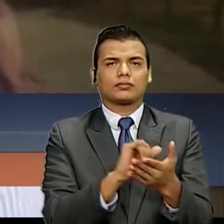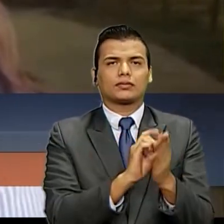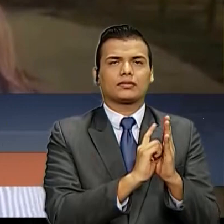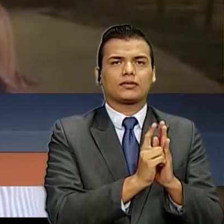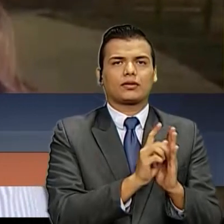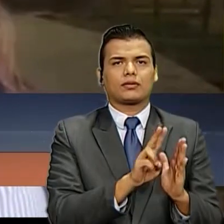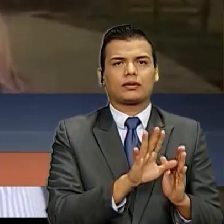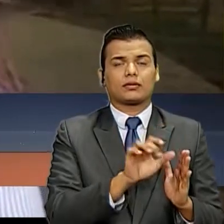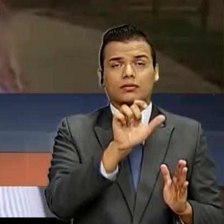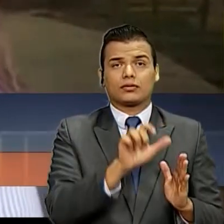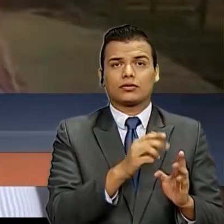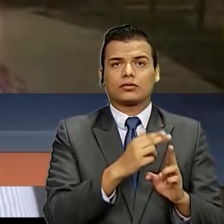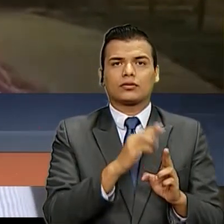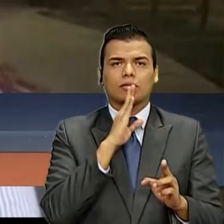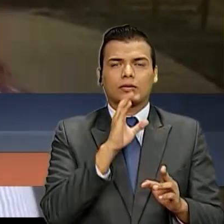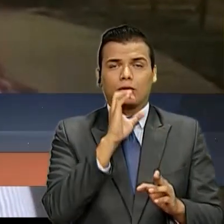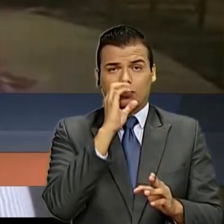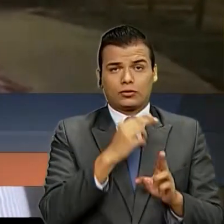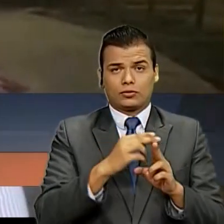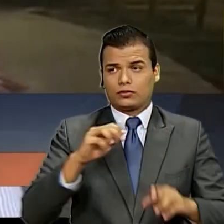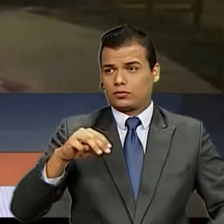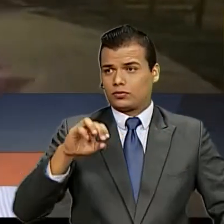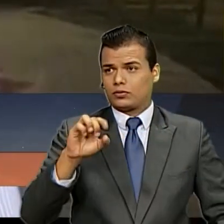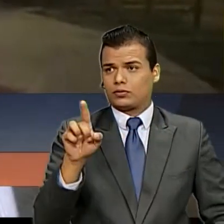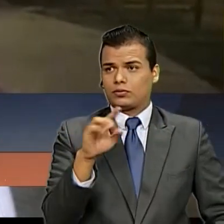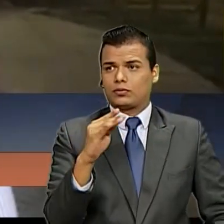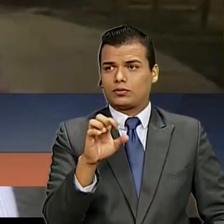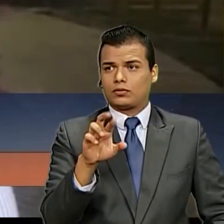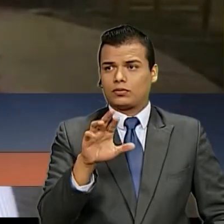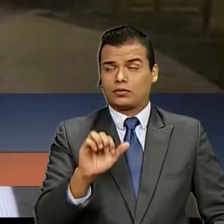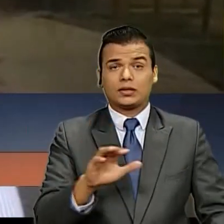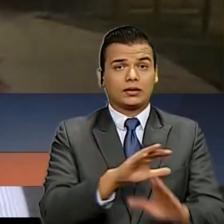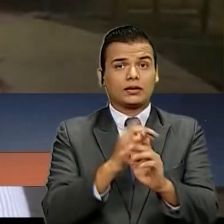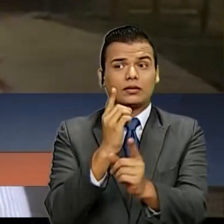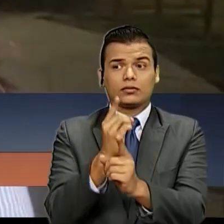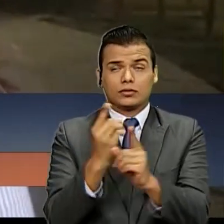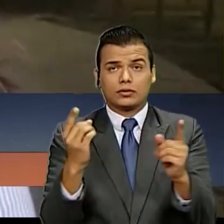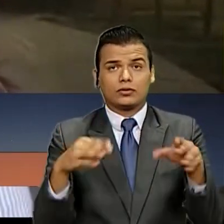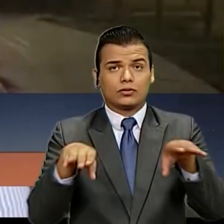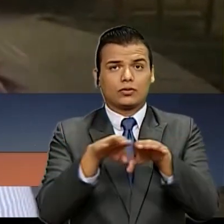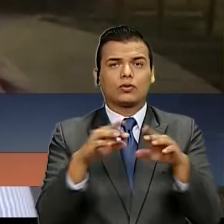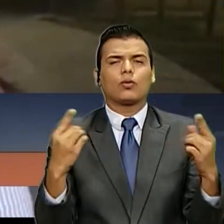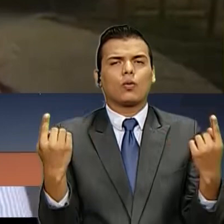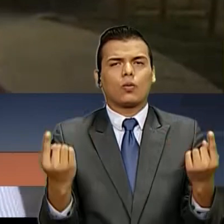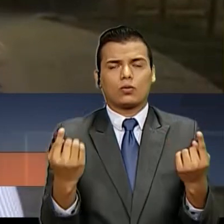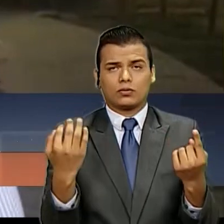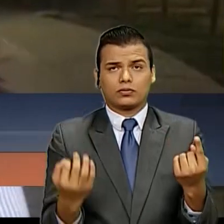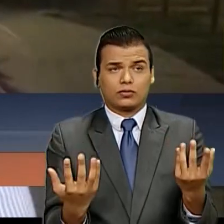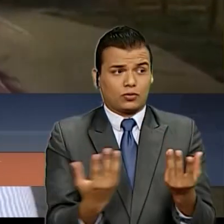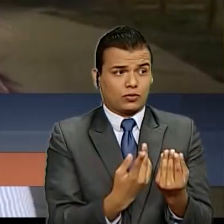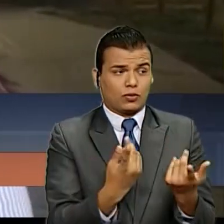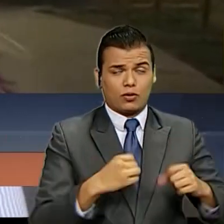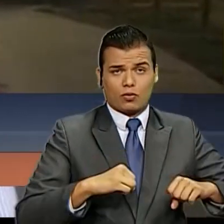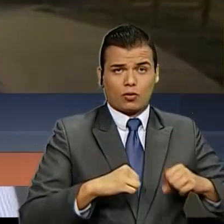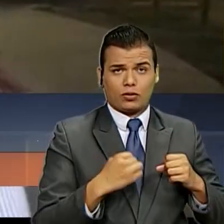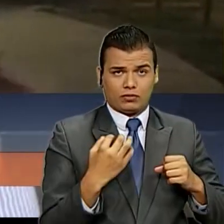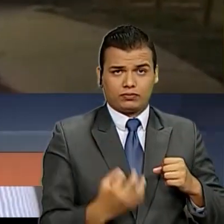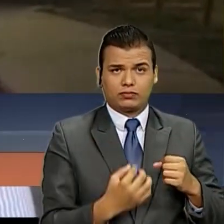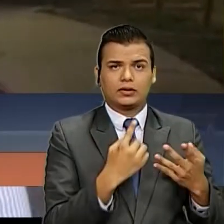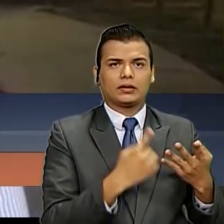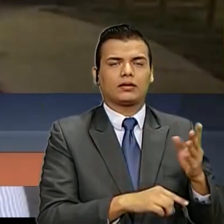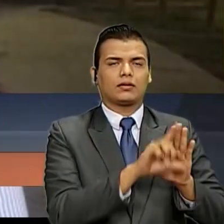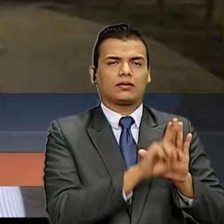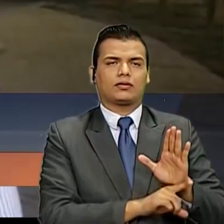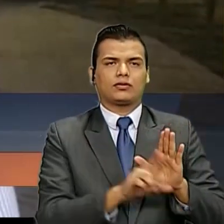a través de Harold Mosquera, luego de una pelota quieta. Con este resultado, 1-1, Millonarios quedó en la cuarta posición